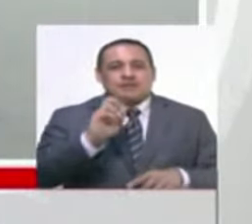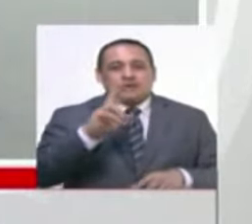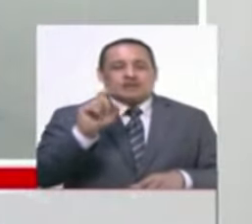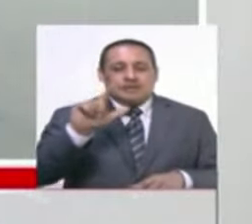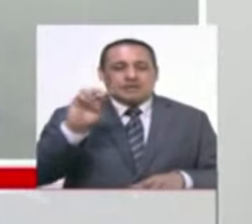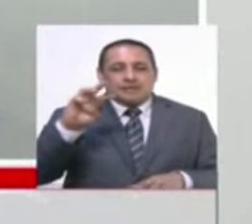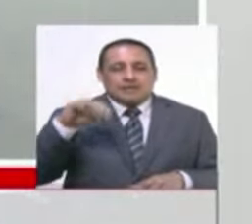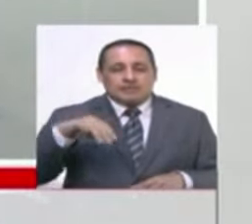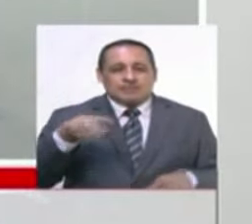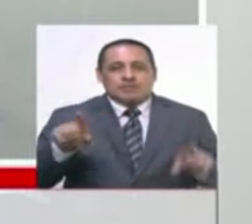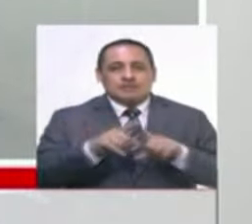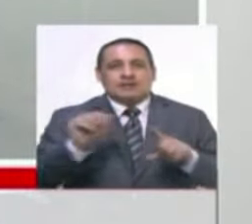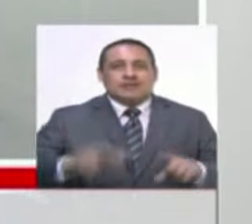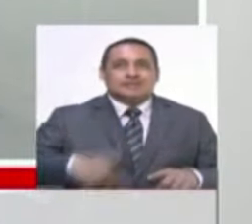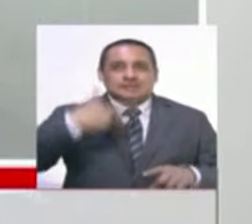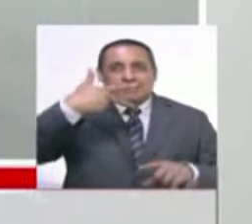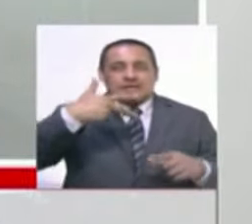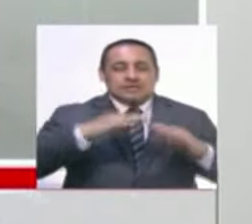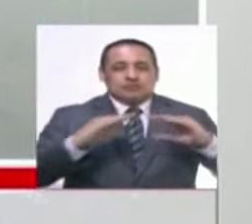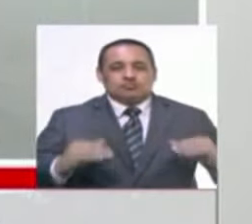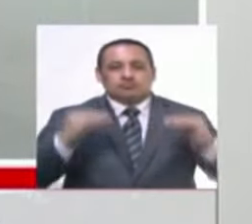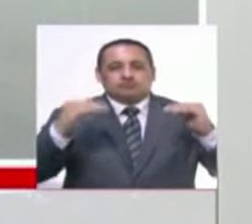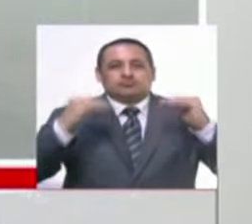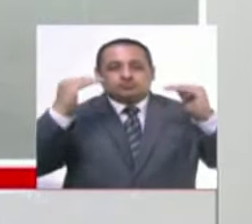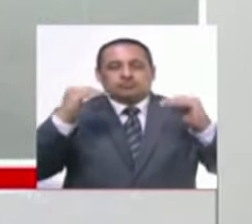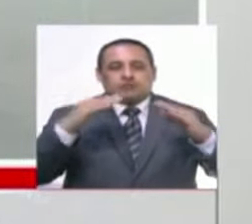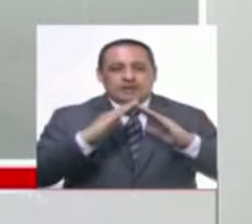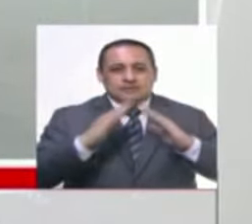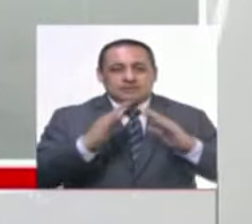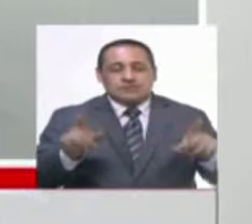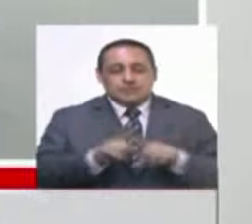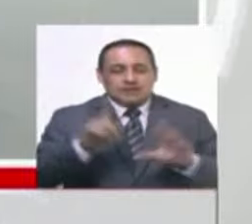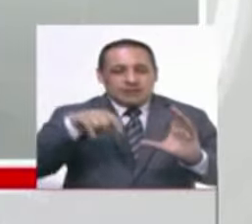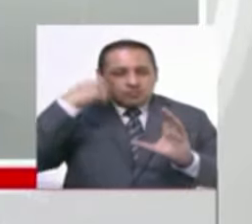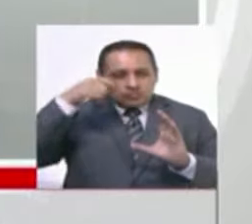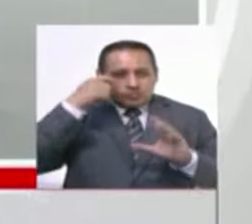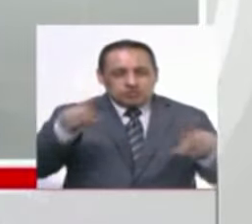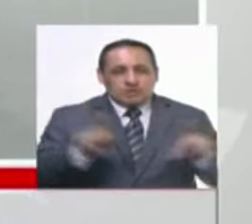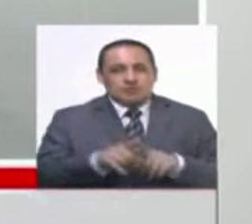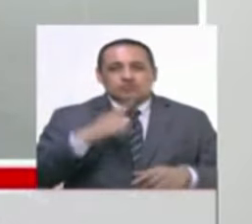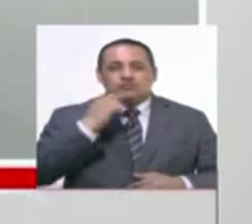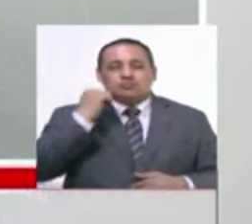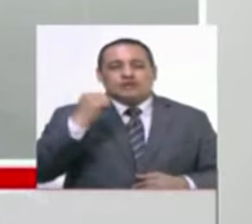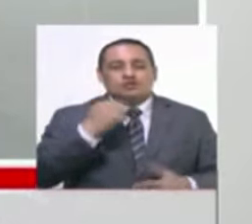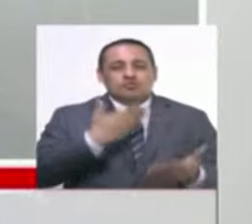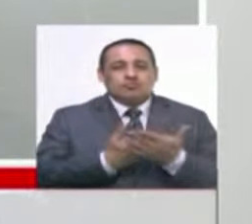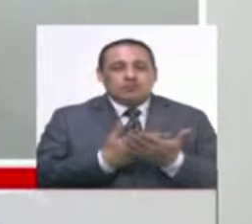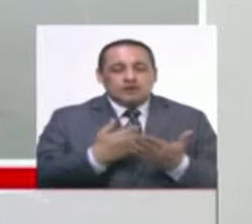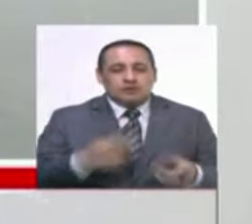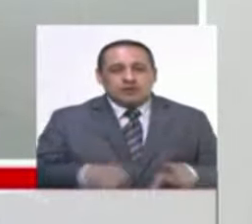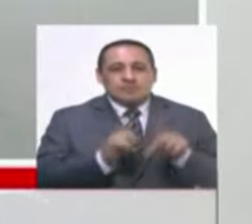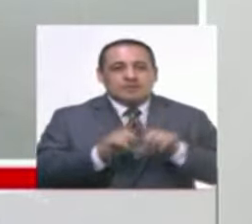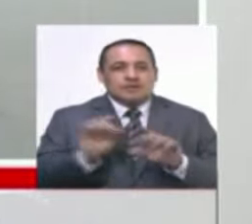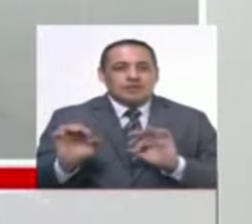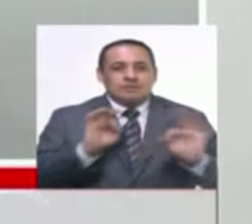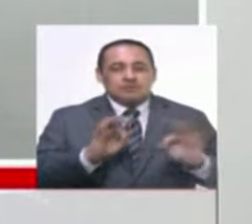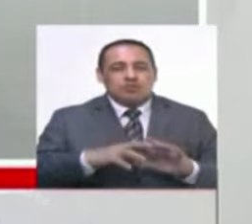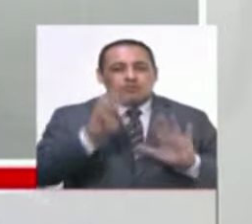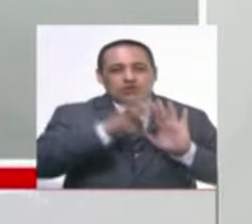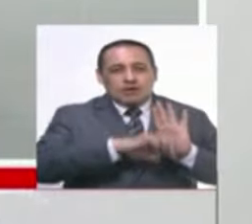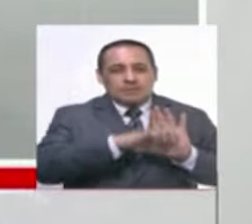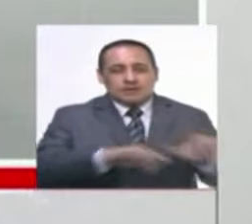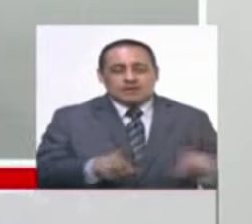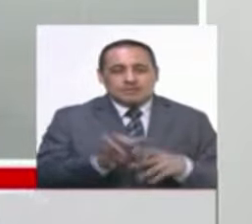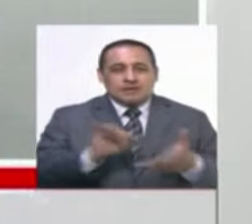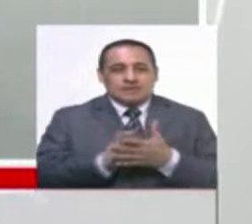Calelín López en el tercer piso. Ahí es donde le hace el reportaje de un derecho de réplica por el mismo programa